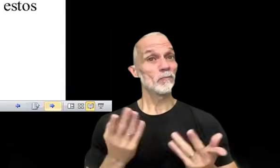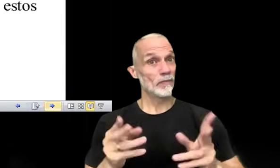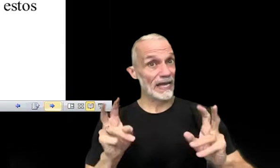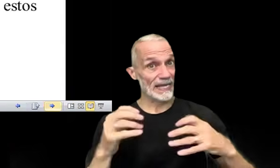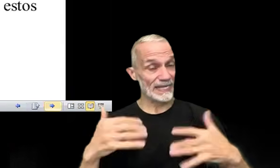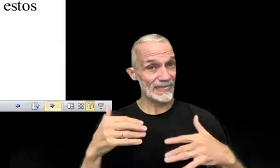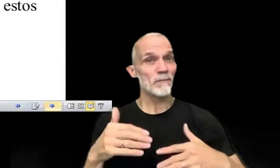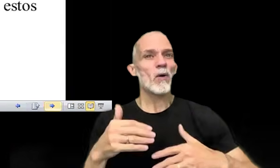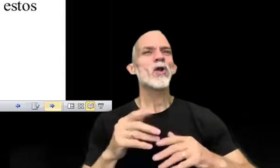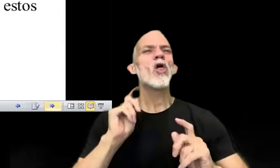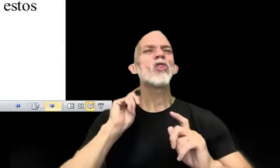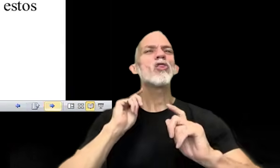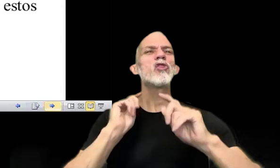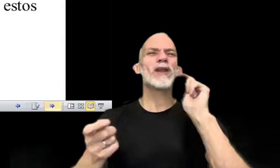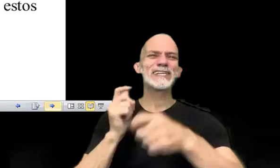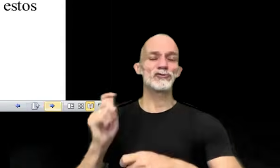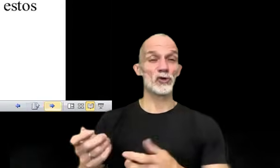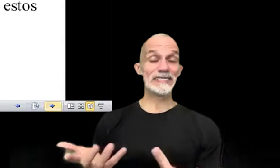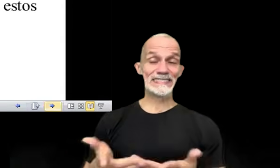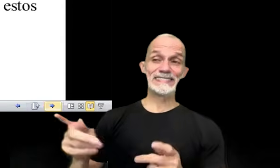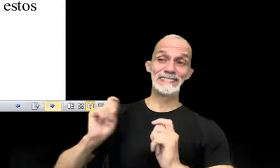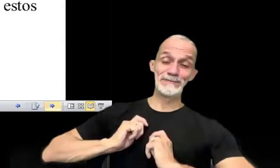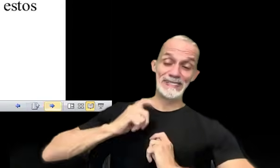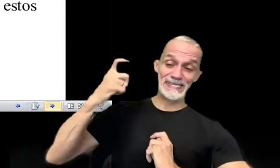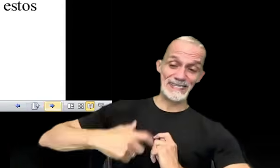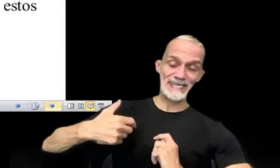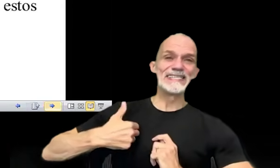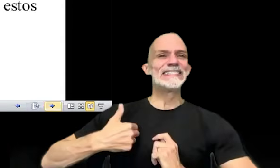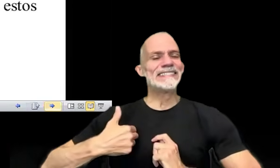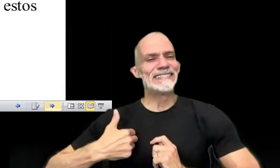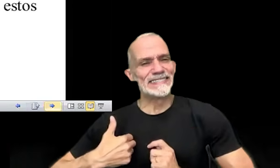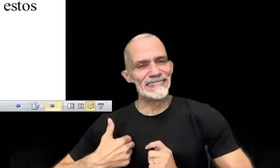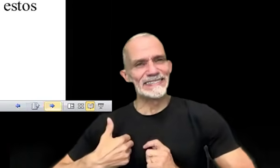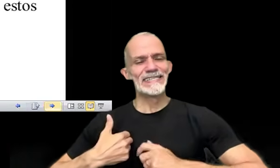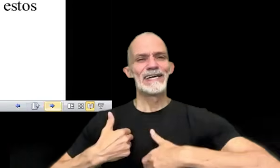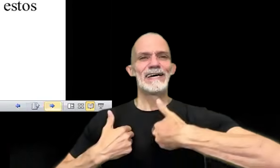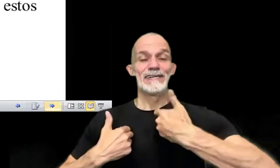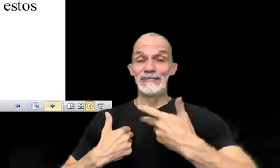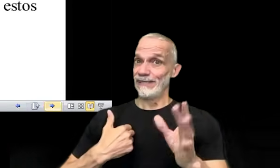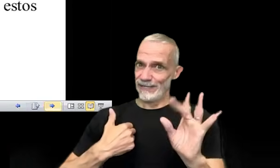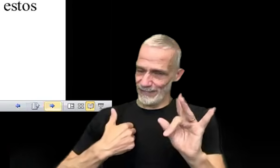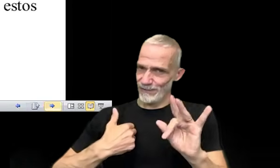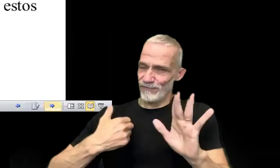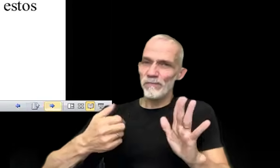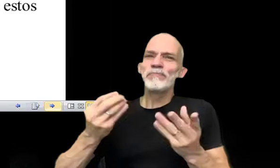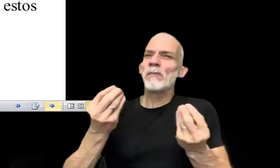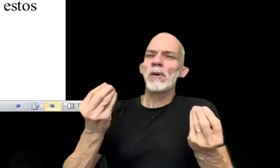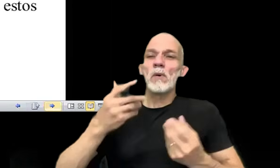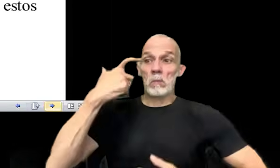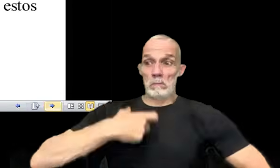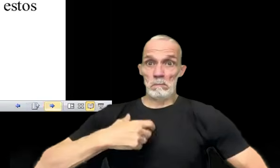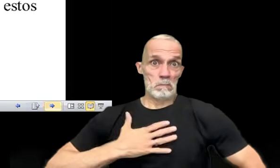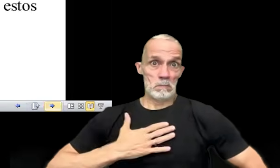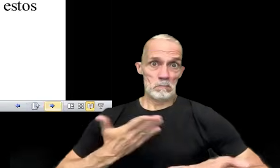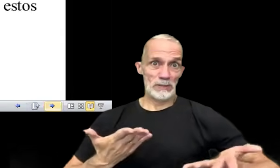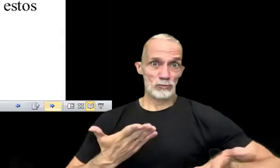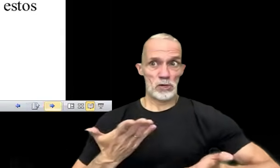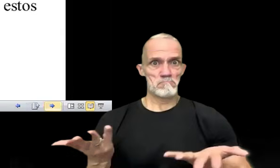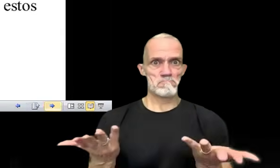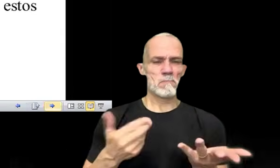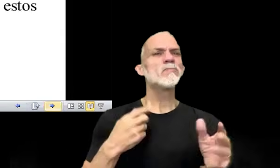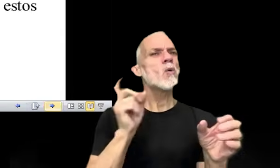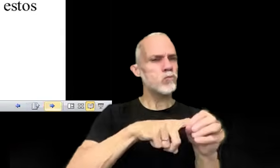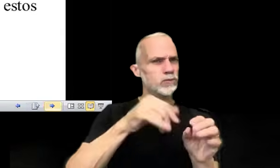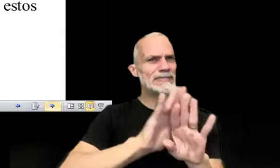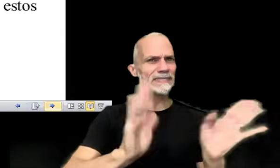Acá hay un tema con las donaciones. ¿Qué sucede si a un contribuyente